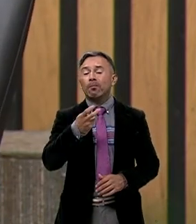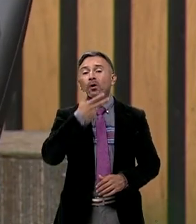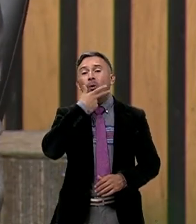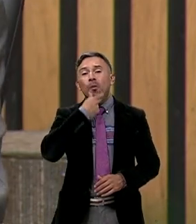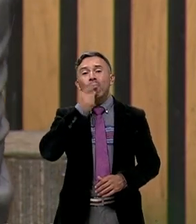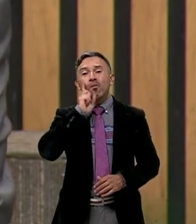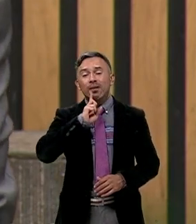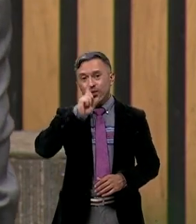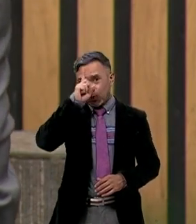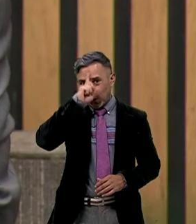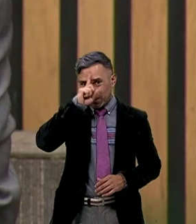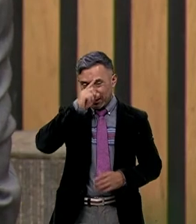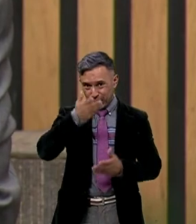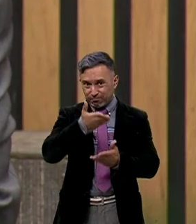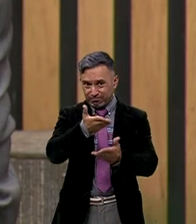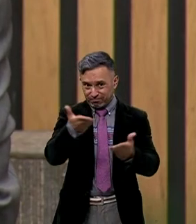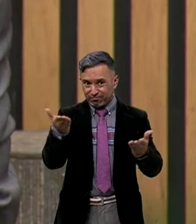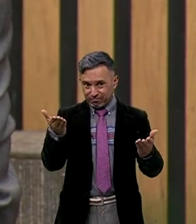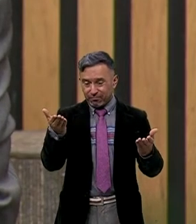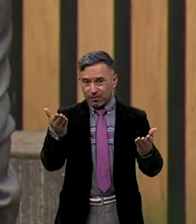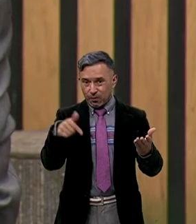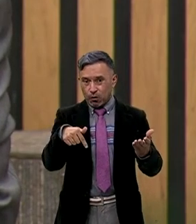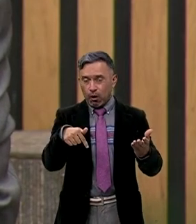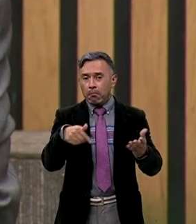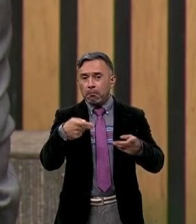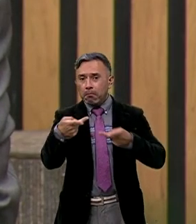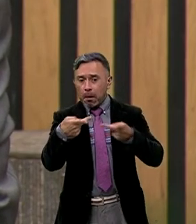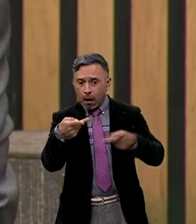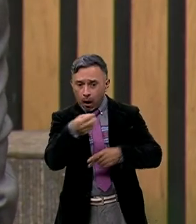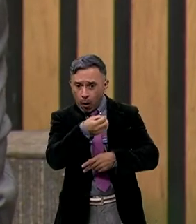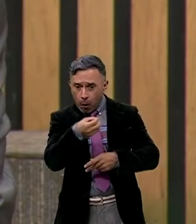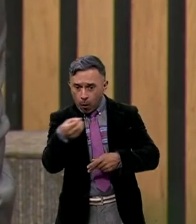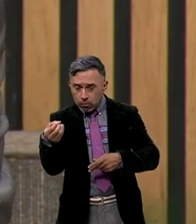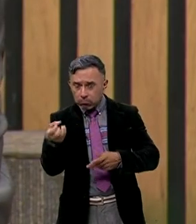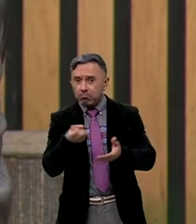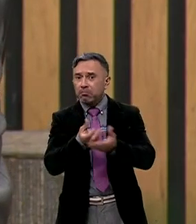consejeras por el resultado de esta organización